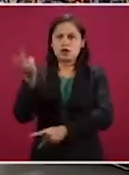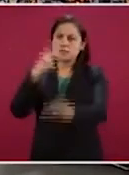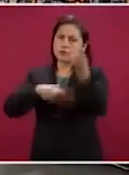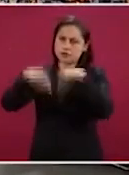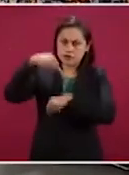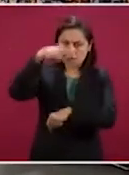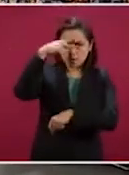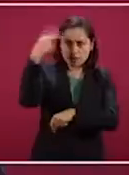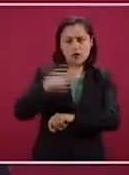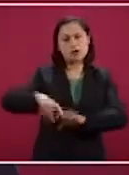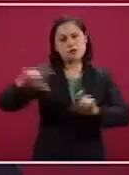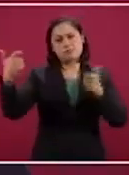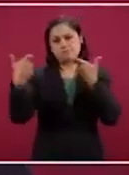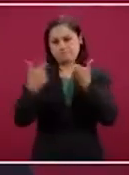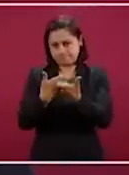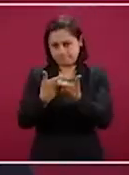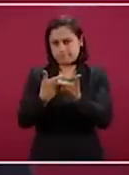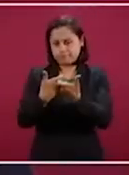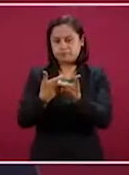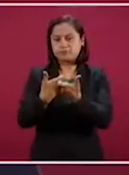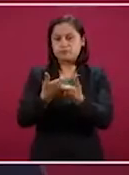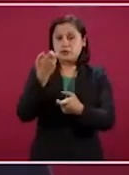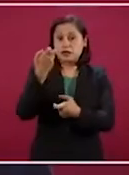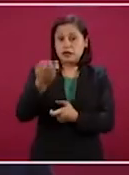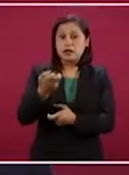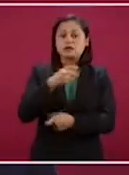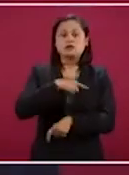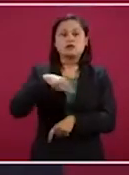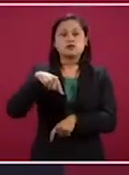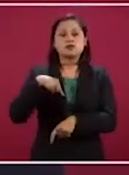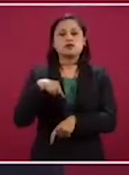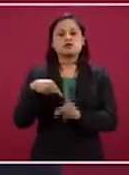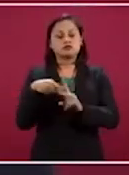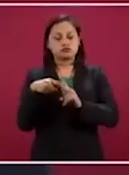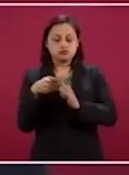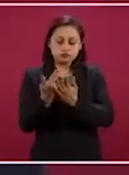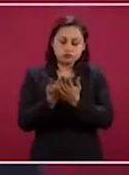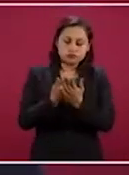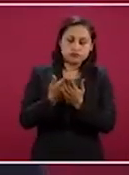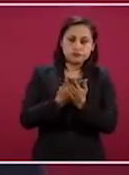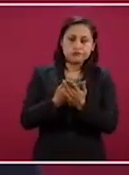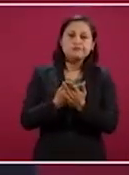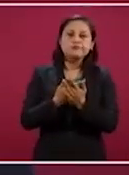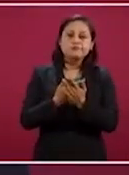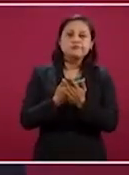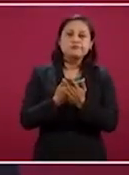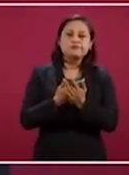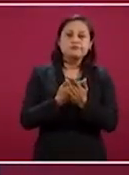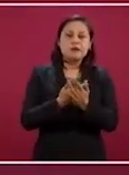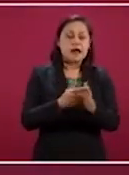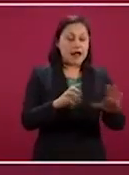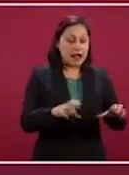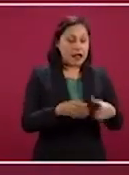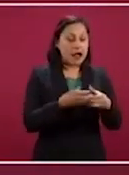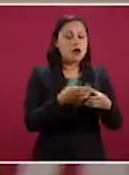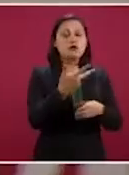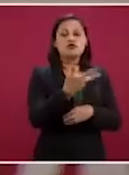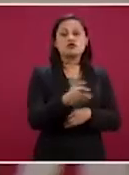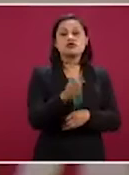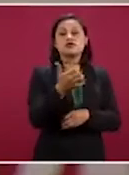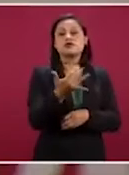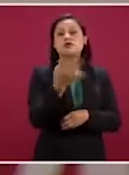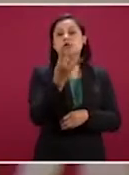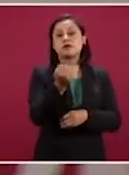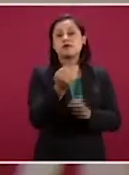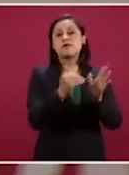a México, nos permiten asegurar no solo el financiamiento de estos 859 mil millones en